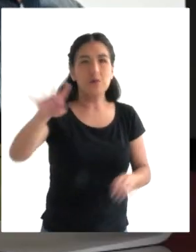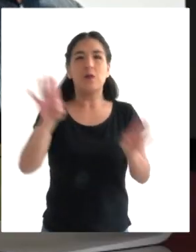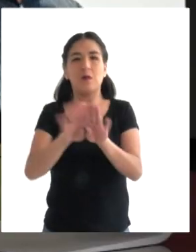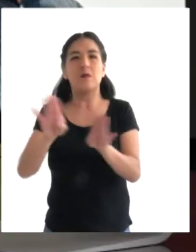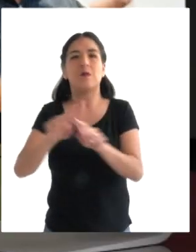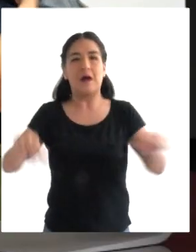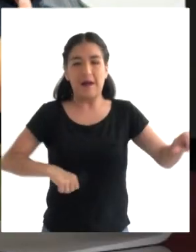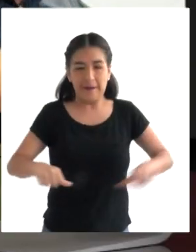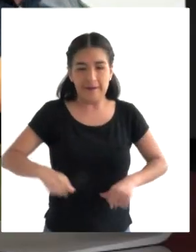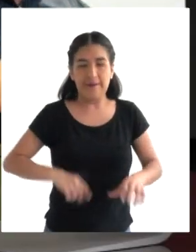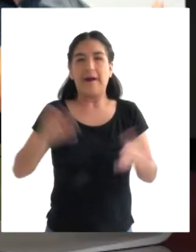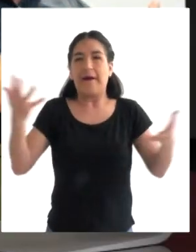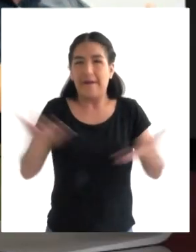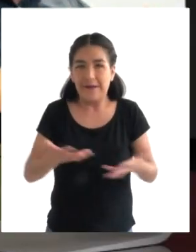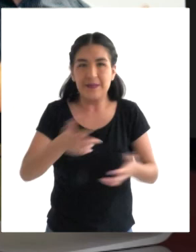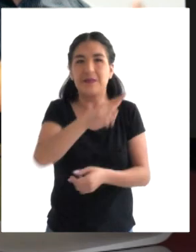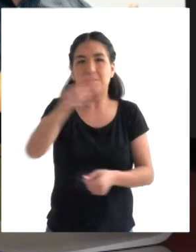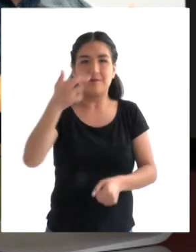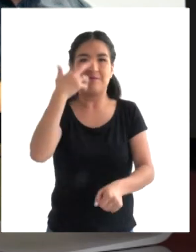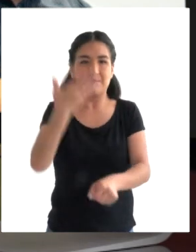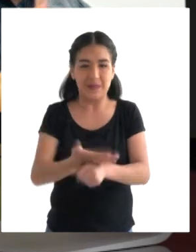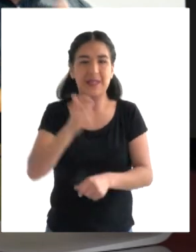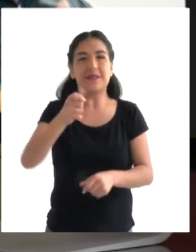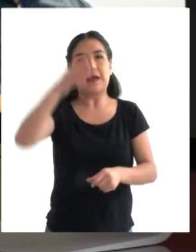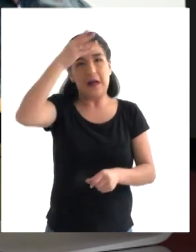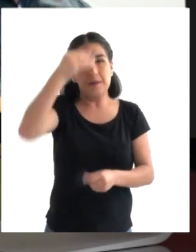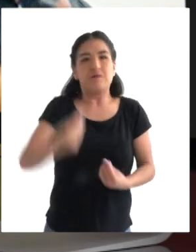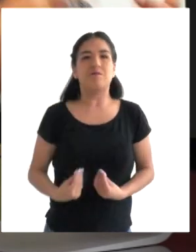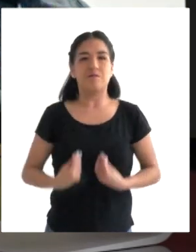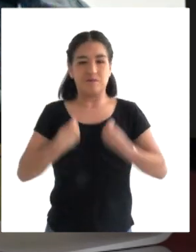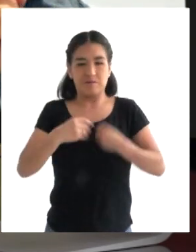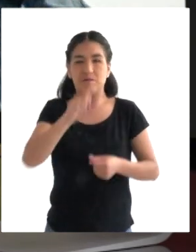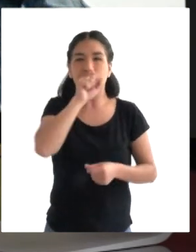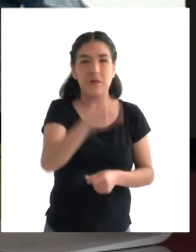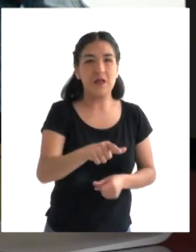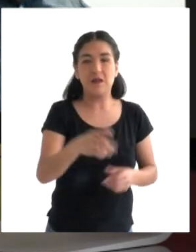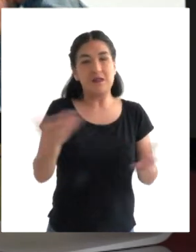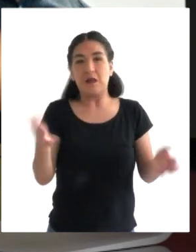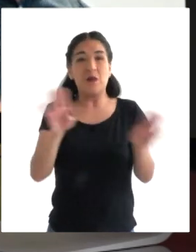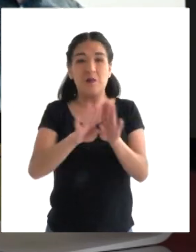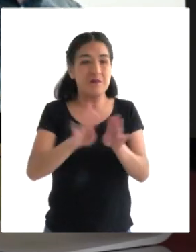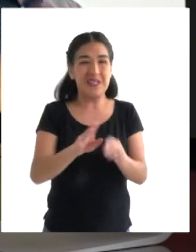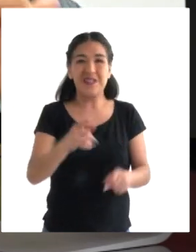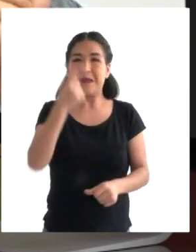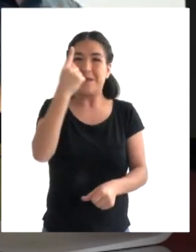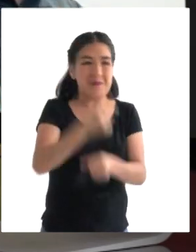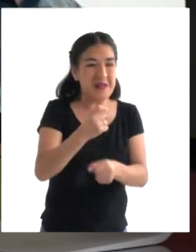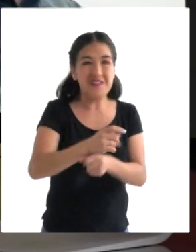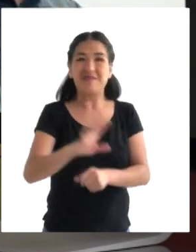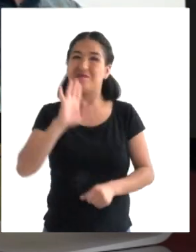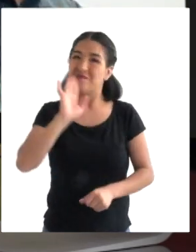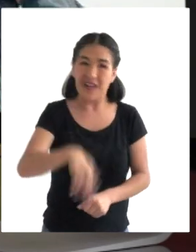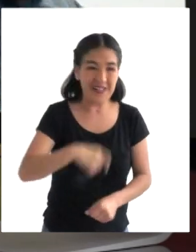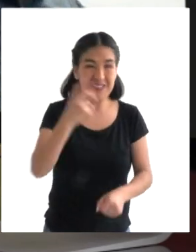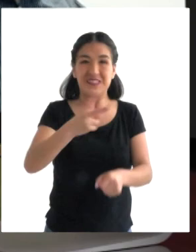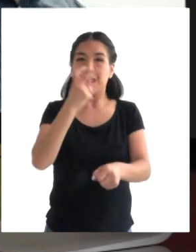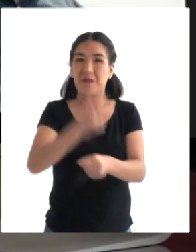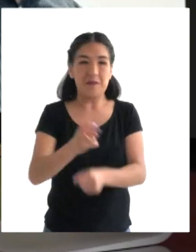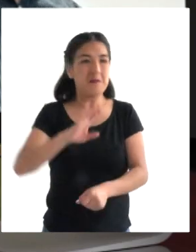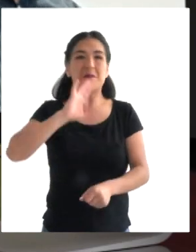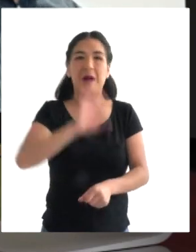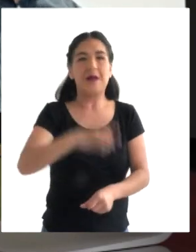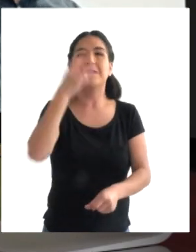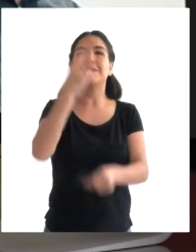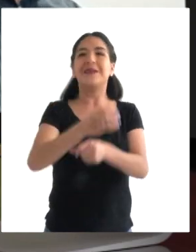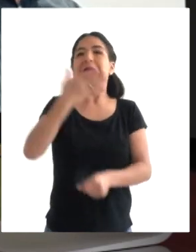La frustración es parte de lo que uno tiene que aprender a vivir con ella y aprender, si no te sale la primera, te sale la segunda, y si no te sale la segunda, créeme que te sale la